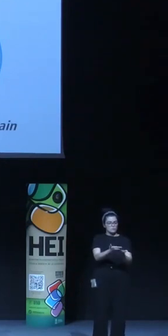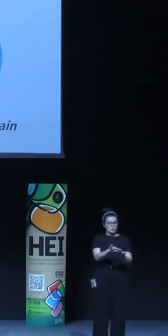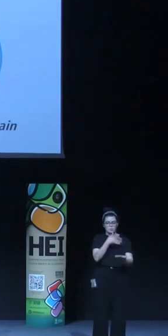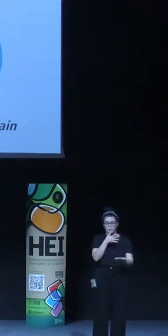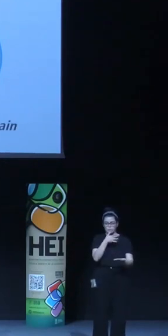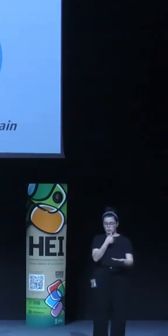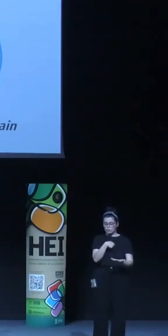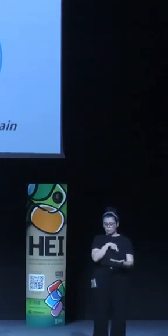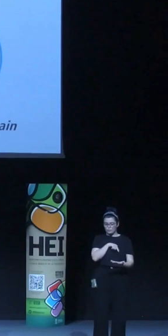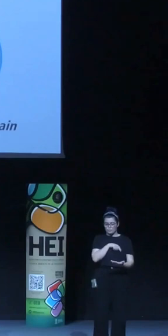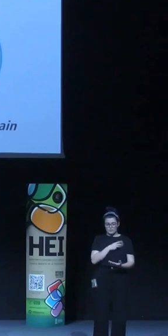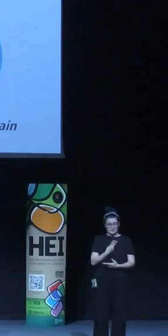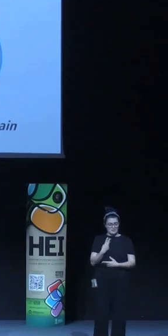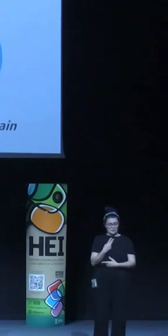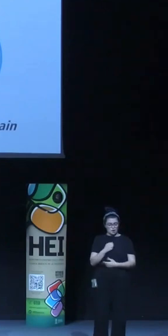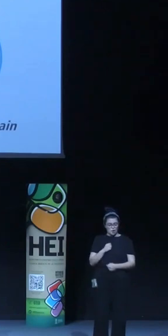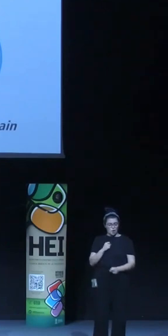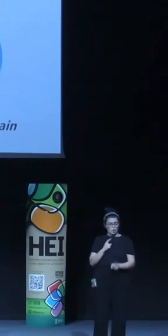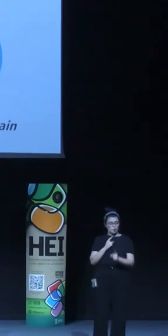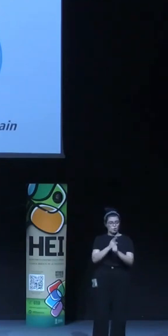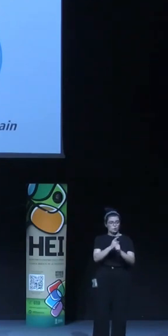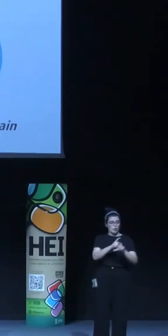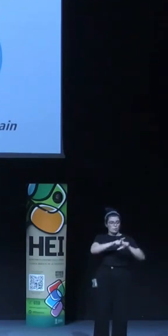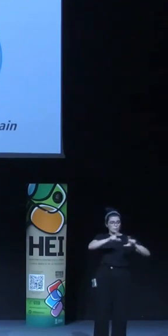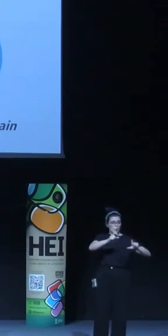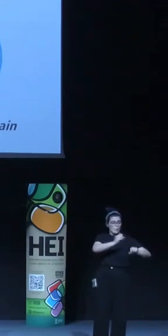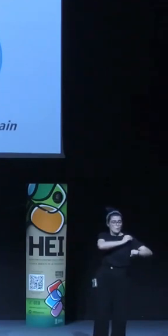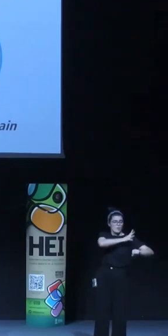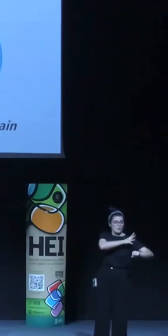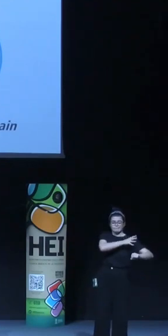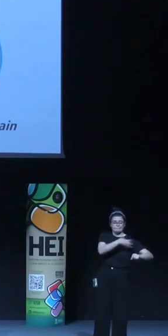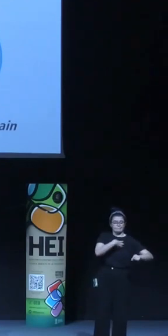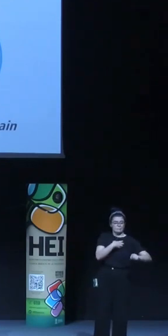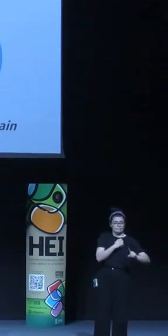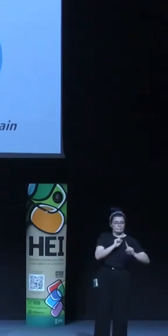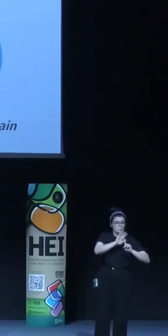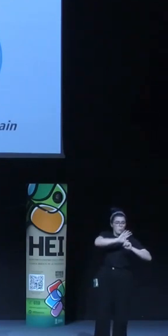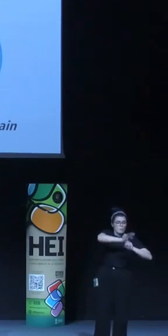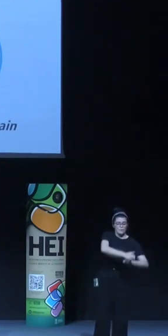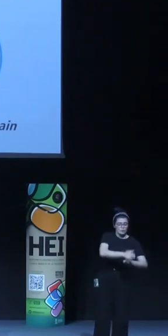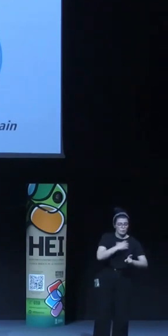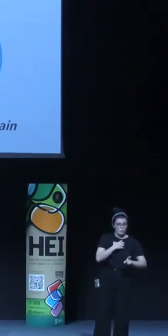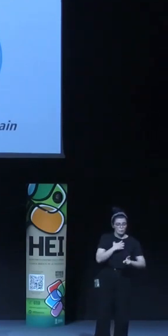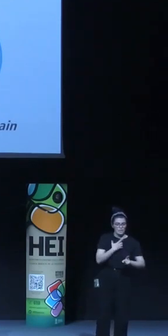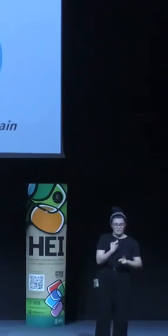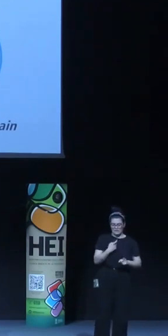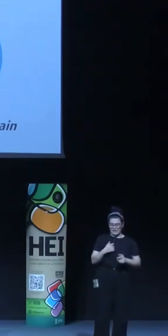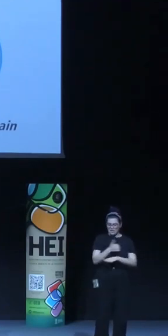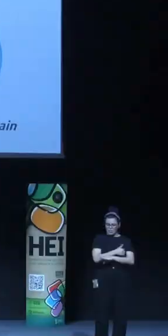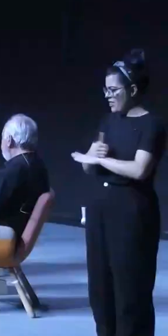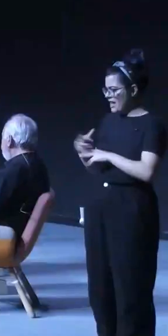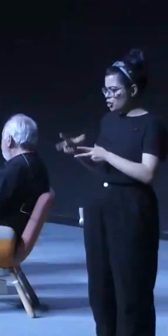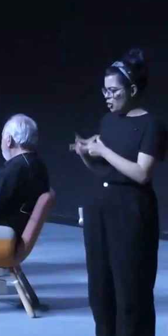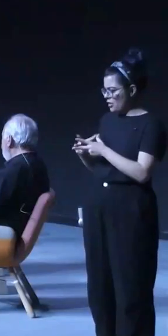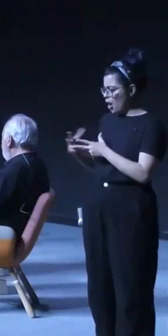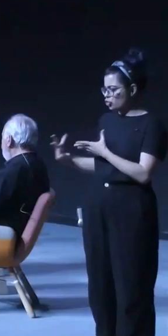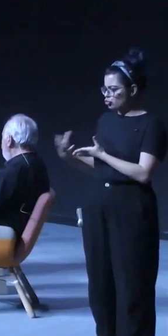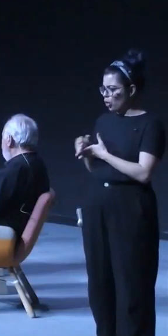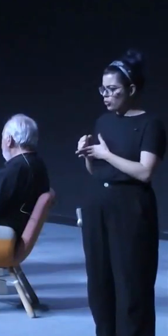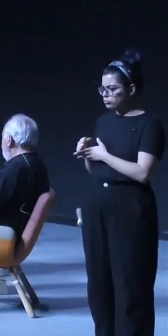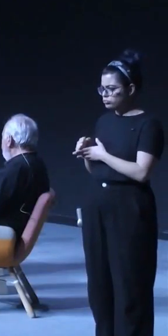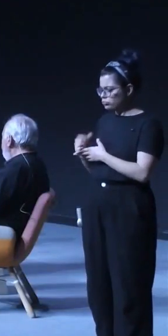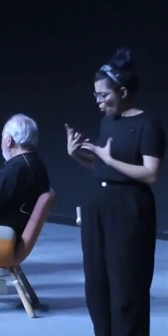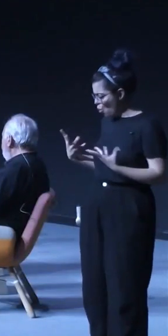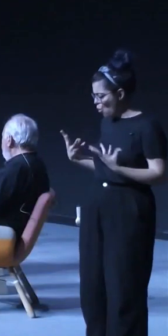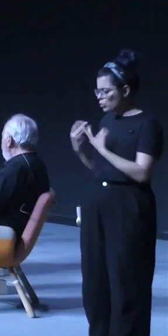poder contra un gran poder como este. Tiene que ser que se una toda la población y que diga, hasta aquí hemos llegado.